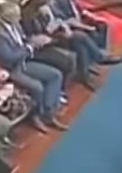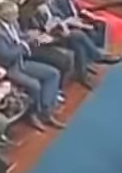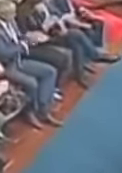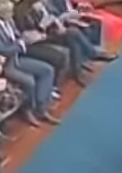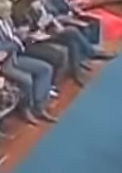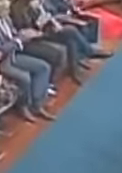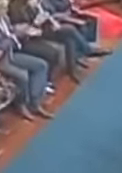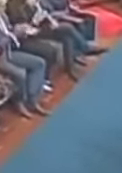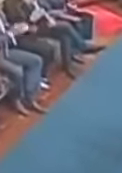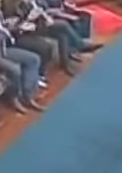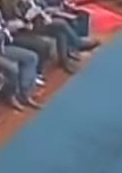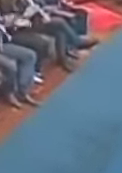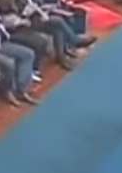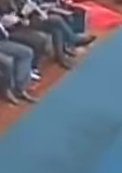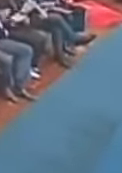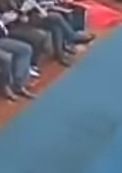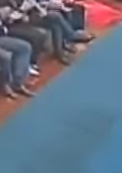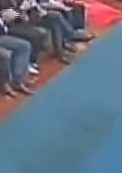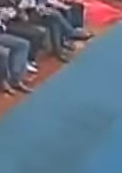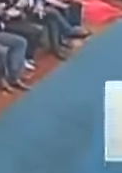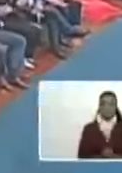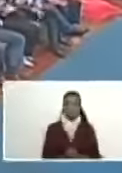a todos